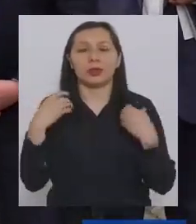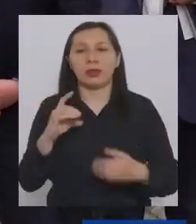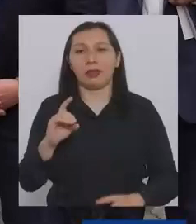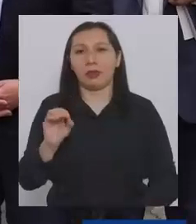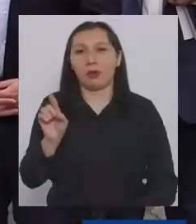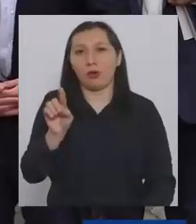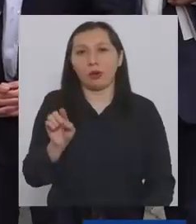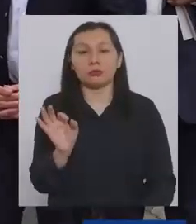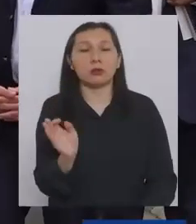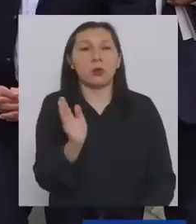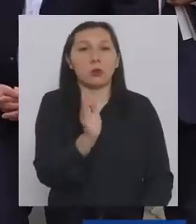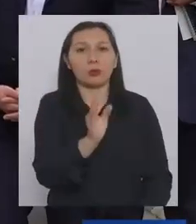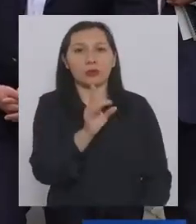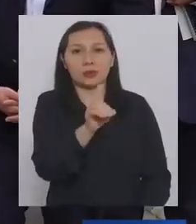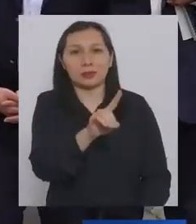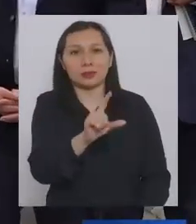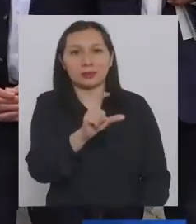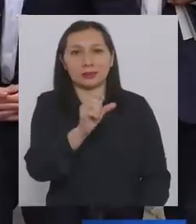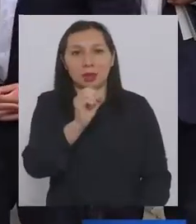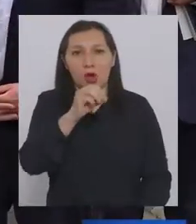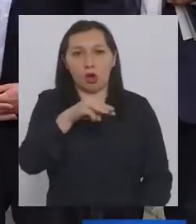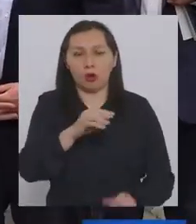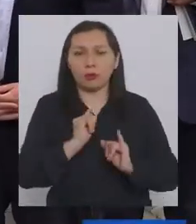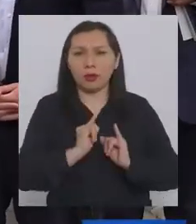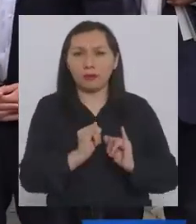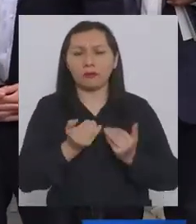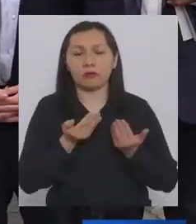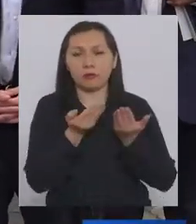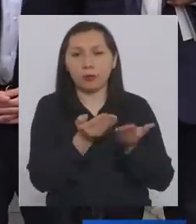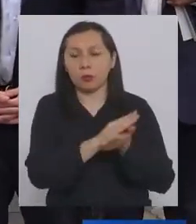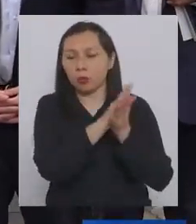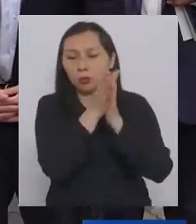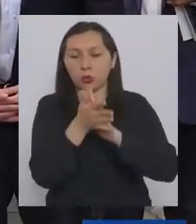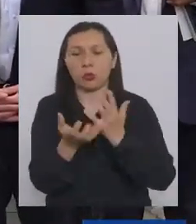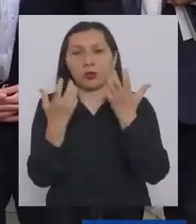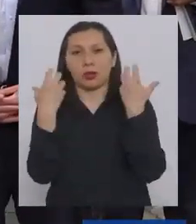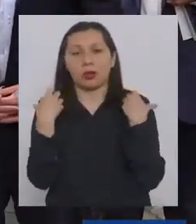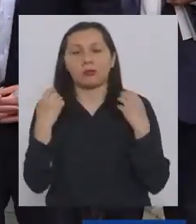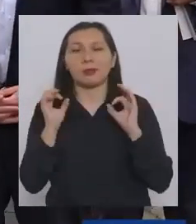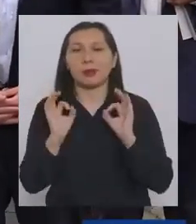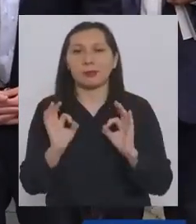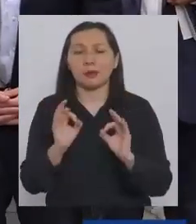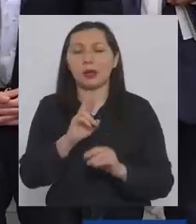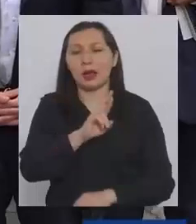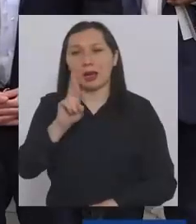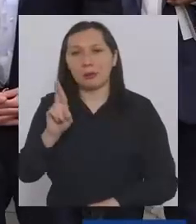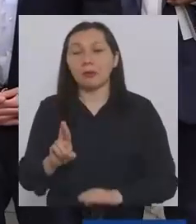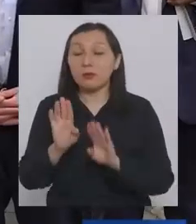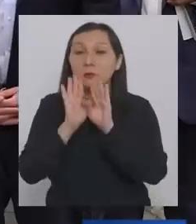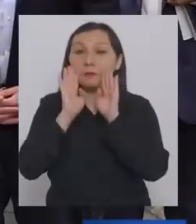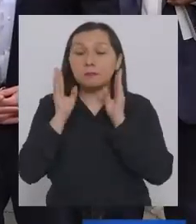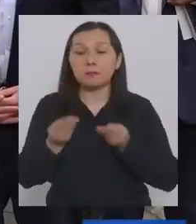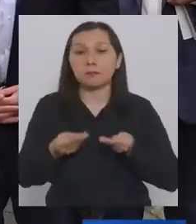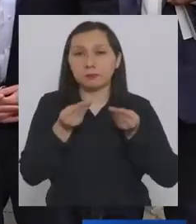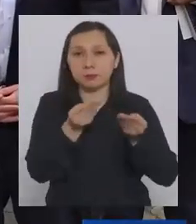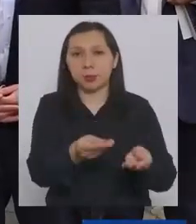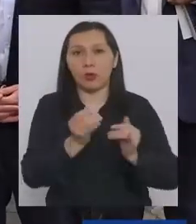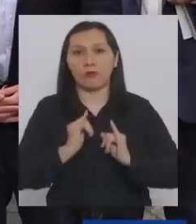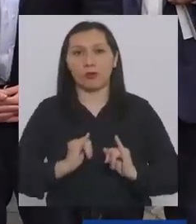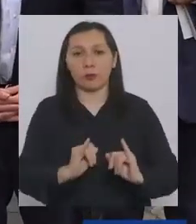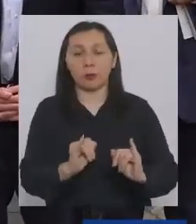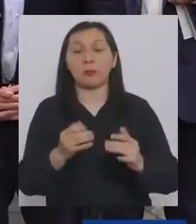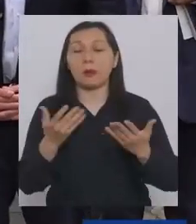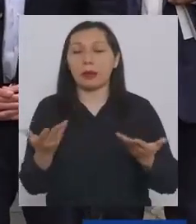o en la SECOM, para así poder entregar absolutamente todo lo que nos corresponda de la manera más republicana y transparente posible, para